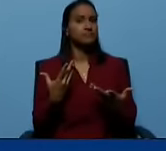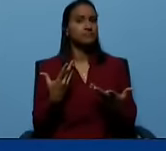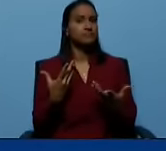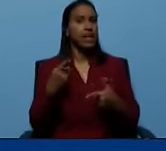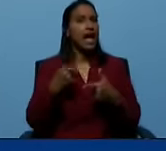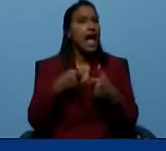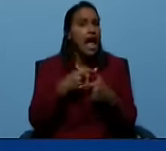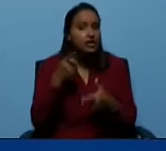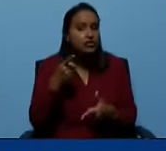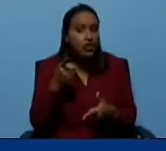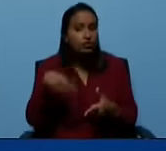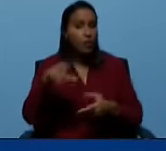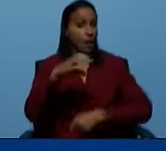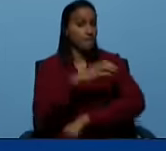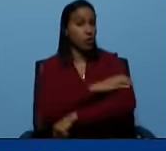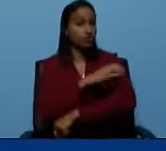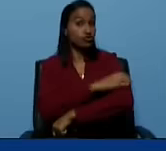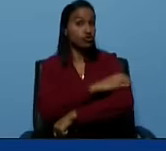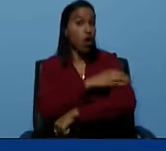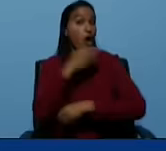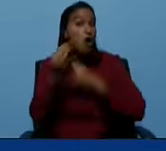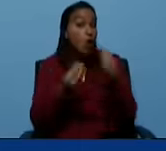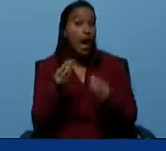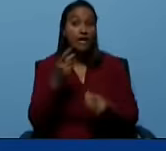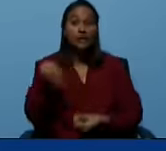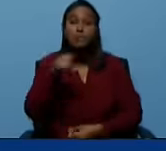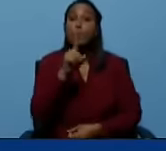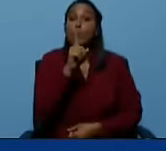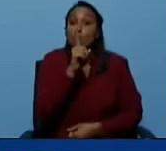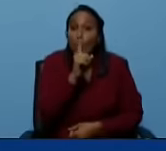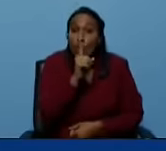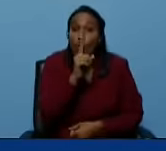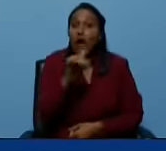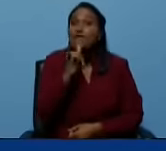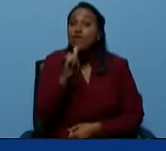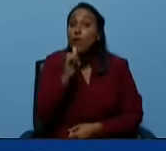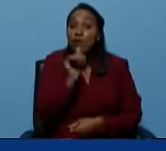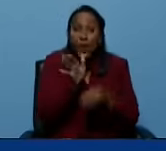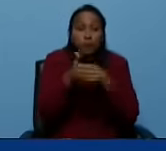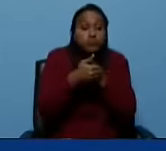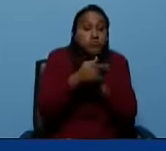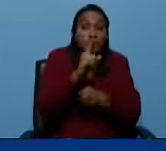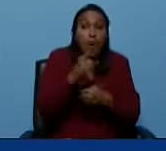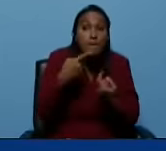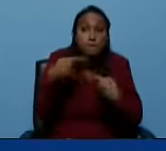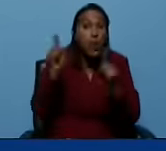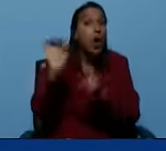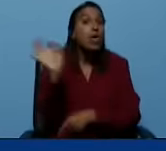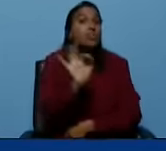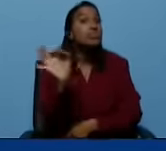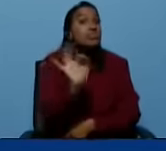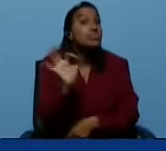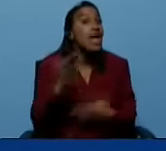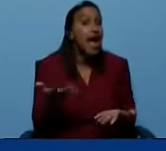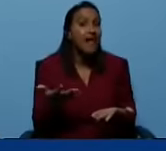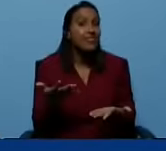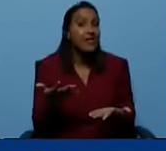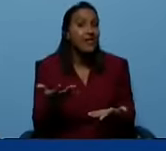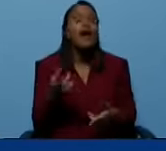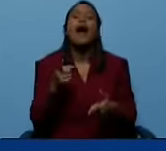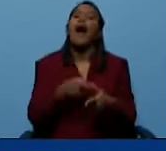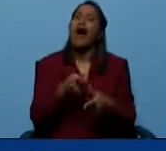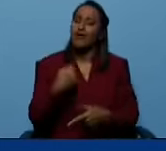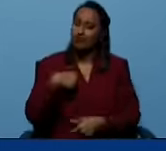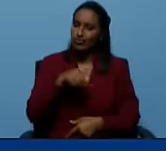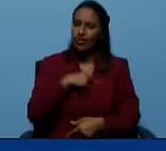Nunca lo haríamos nosotros. Nunca lo hemos hecho ni lo haremos. Porque somos cristianos de Cristo. Somos humanistas. Y